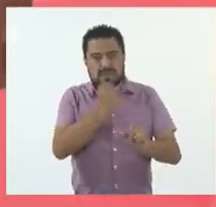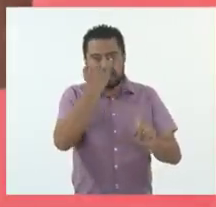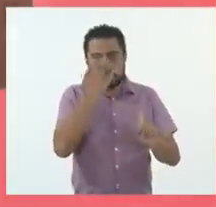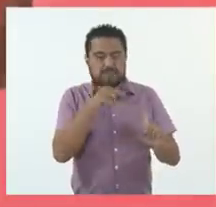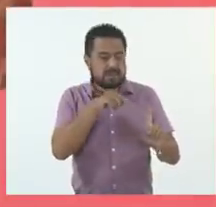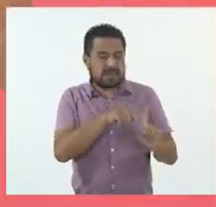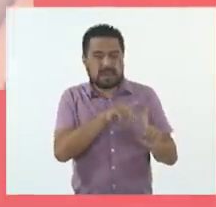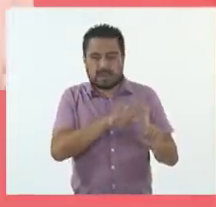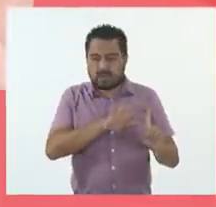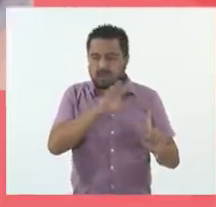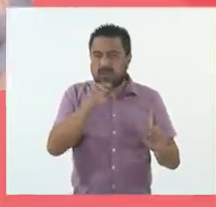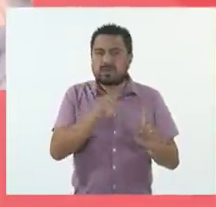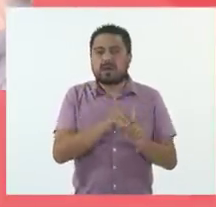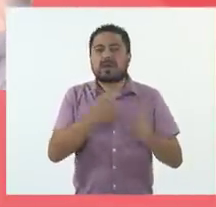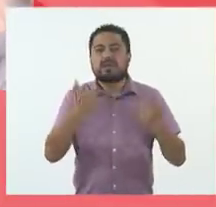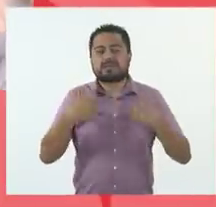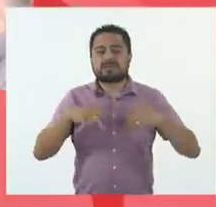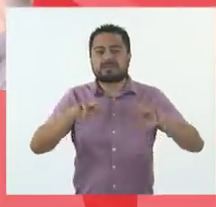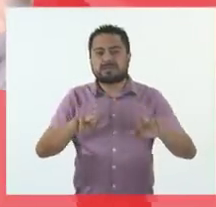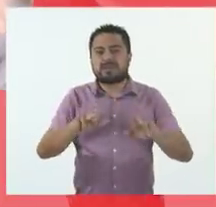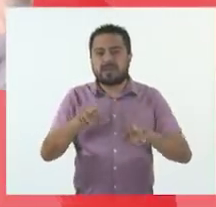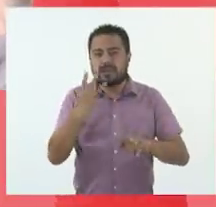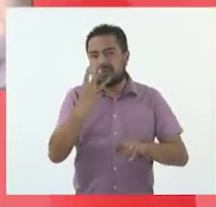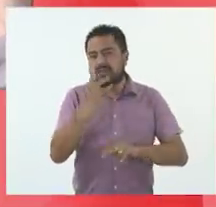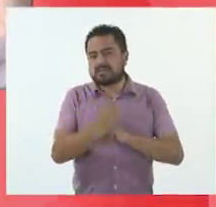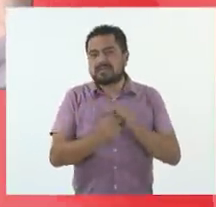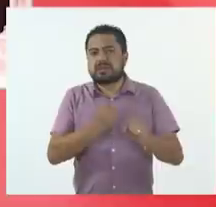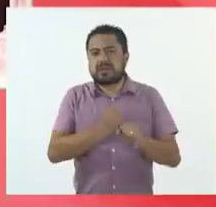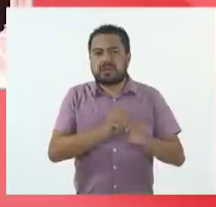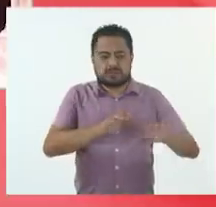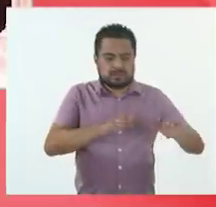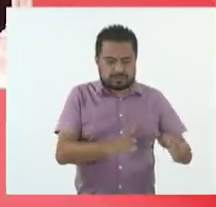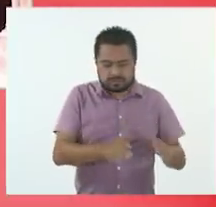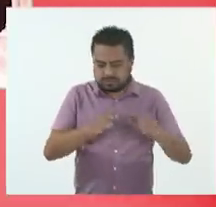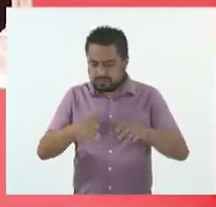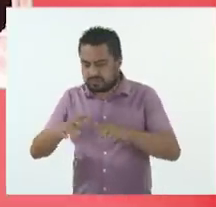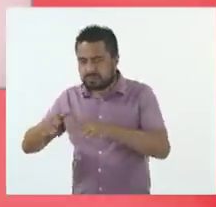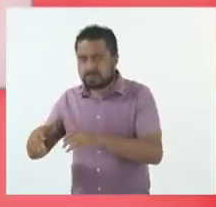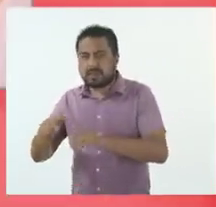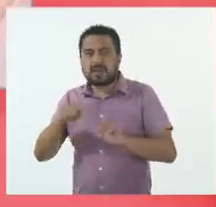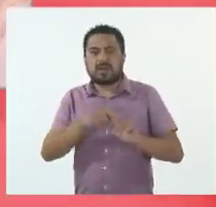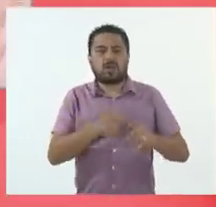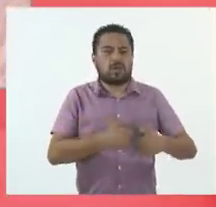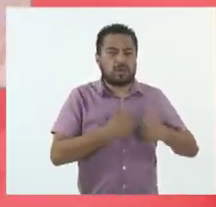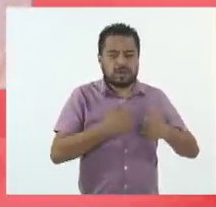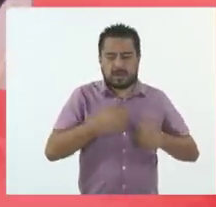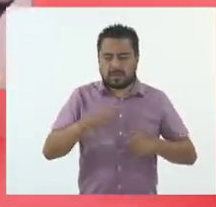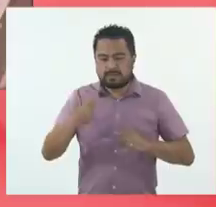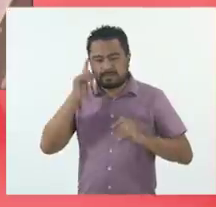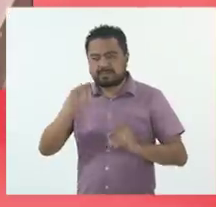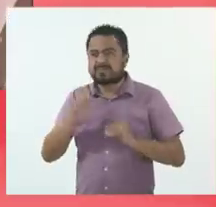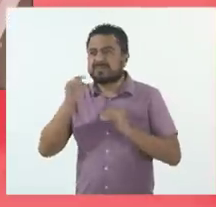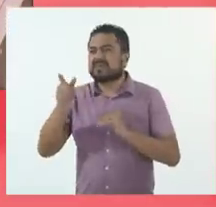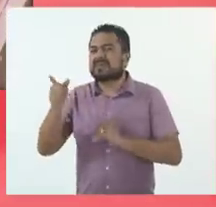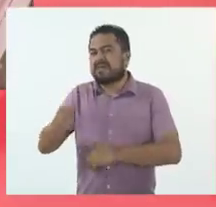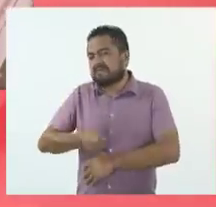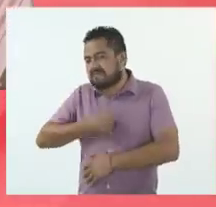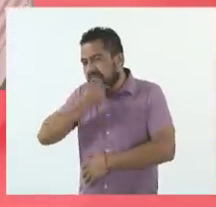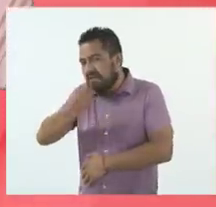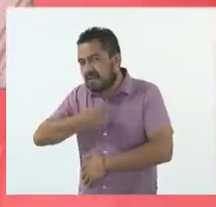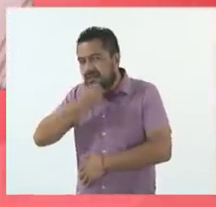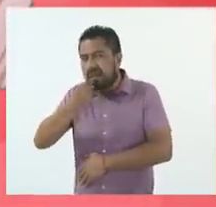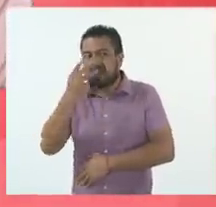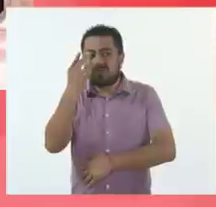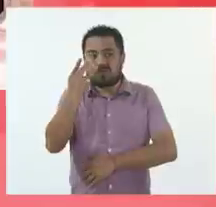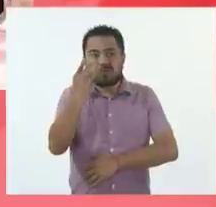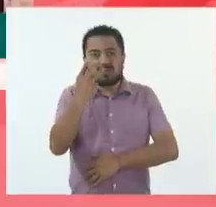figuras, representan las tres edades del hombre. Ese es el joven, este es el maduro y aquel que ves en la esquina es el viejo. Tiene